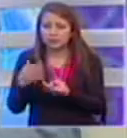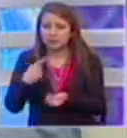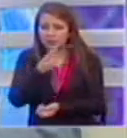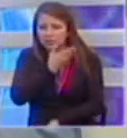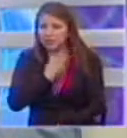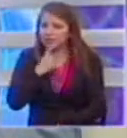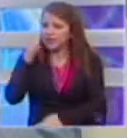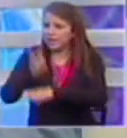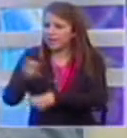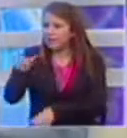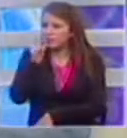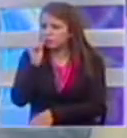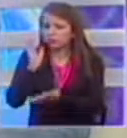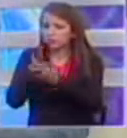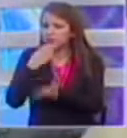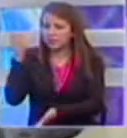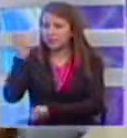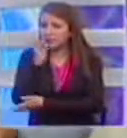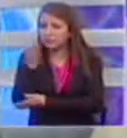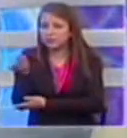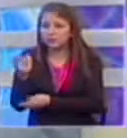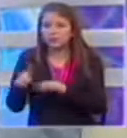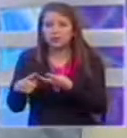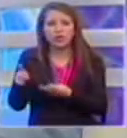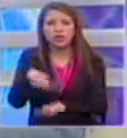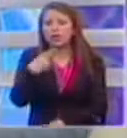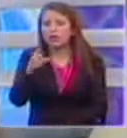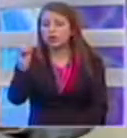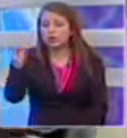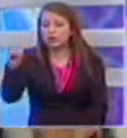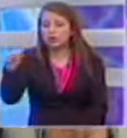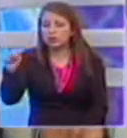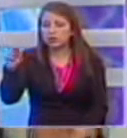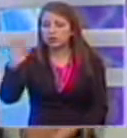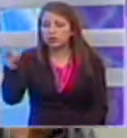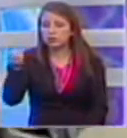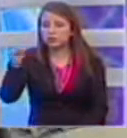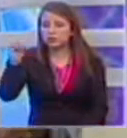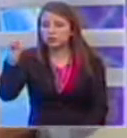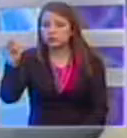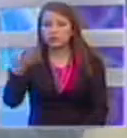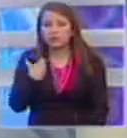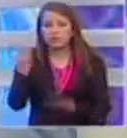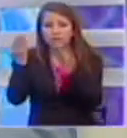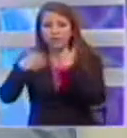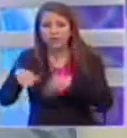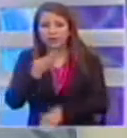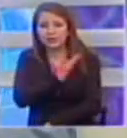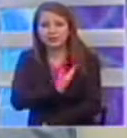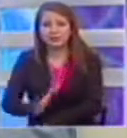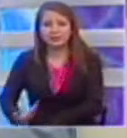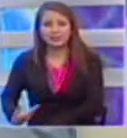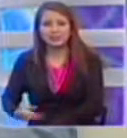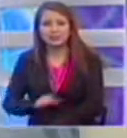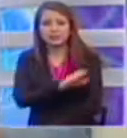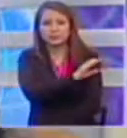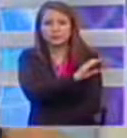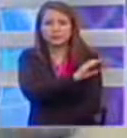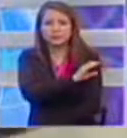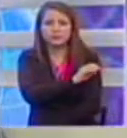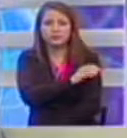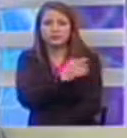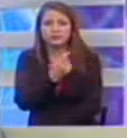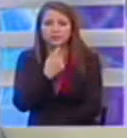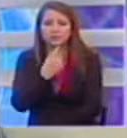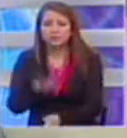calle. Omar Simón terminó su periodo como presidente del Consejo Nacional Electoral y fue